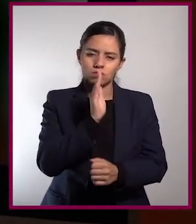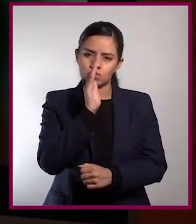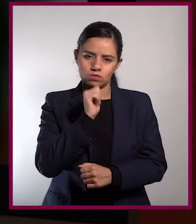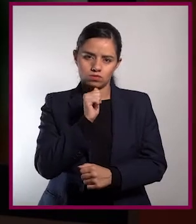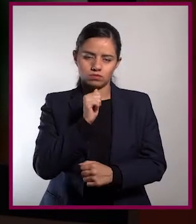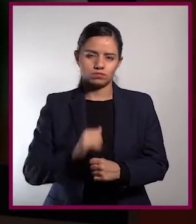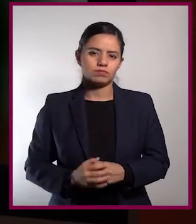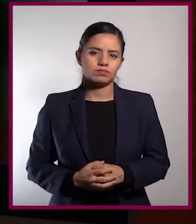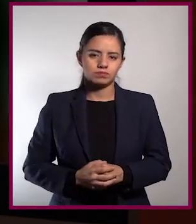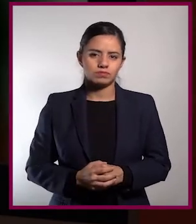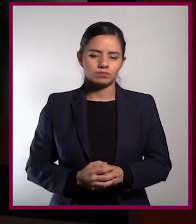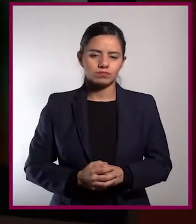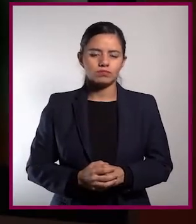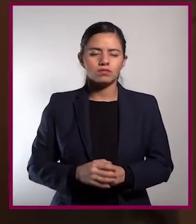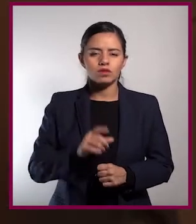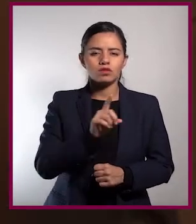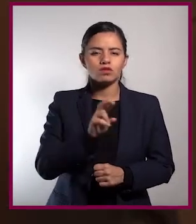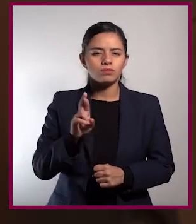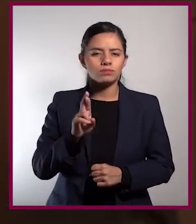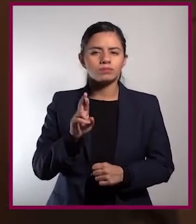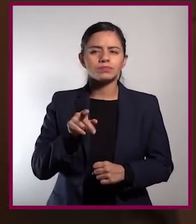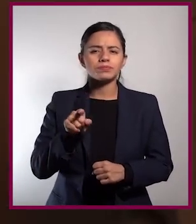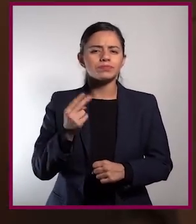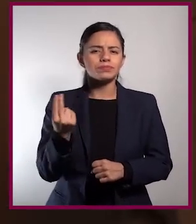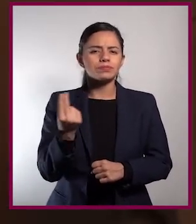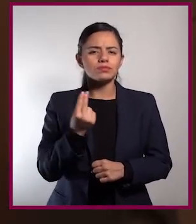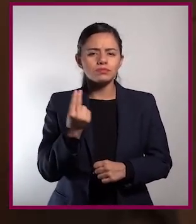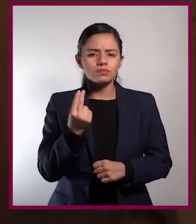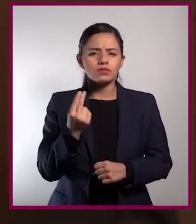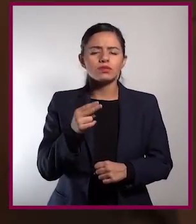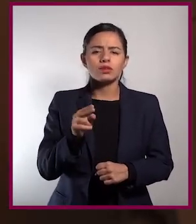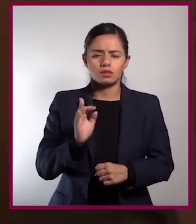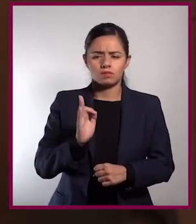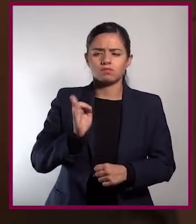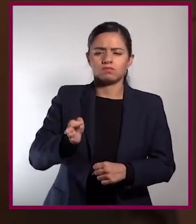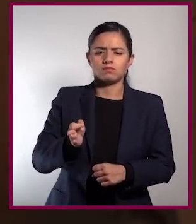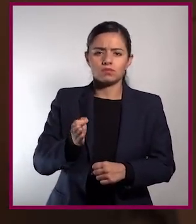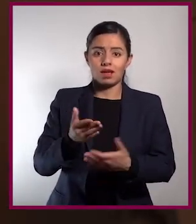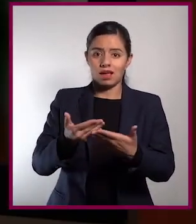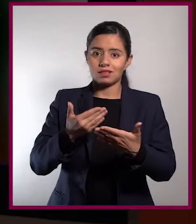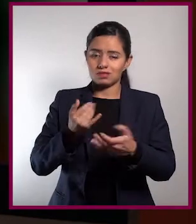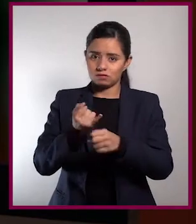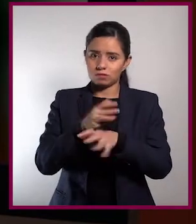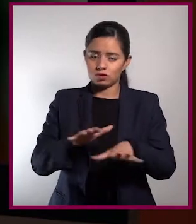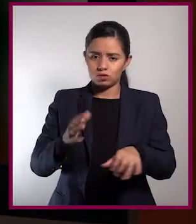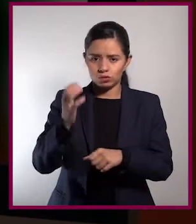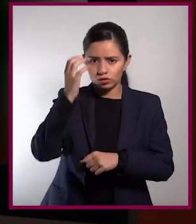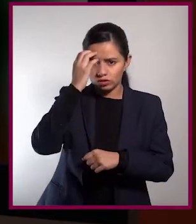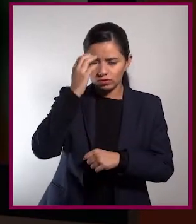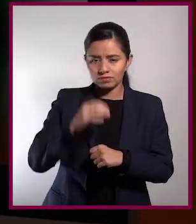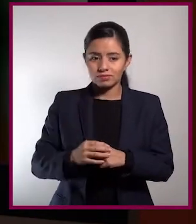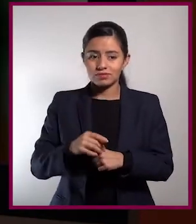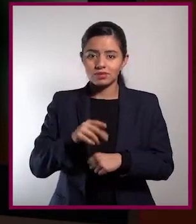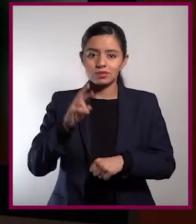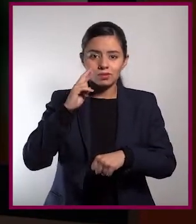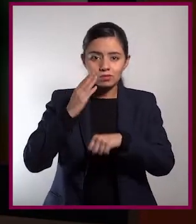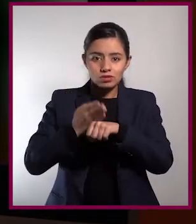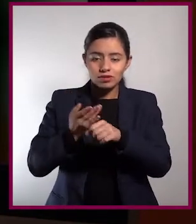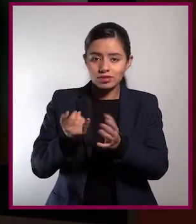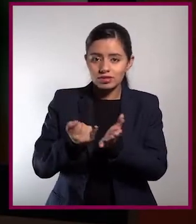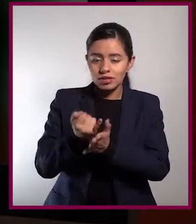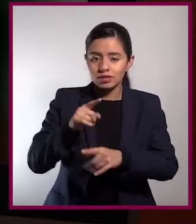para implementar el tratamiento. Doctor, ¿por qué el consentimiento debe ser informado? El responsable último de la decisión